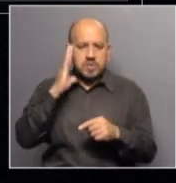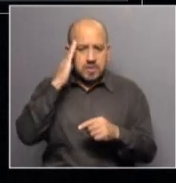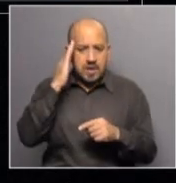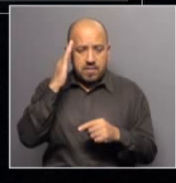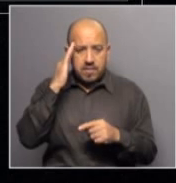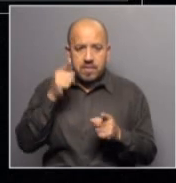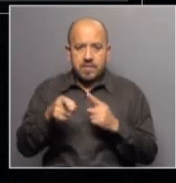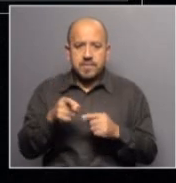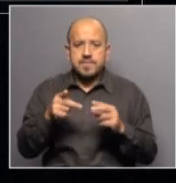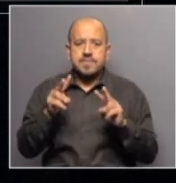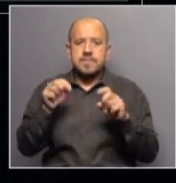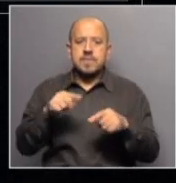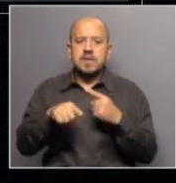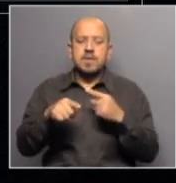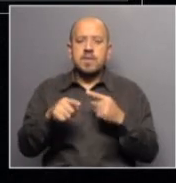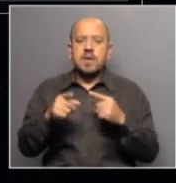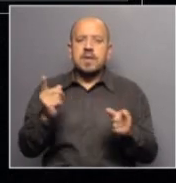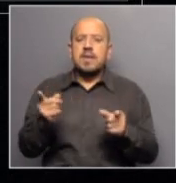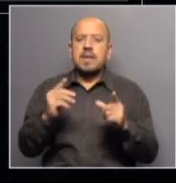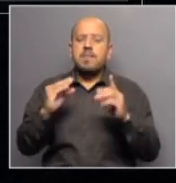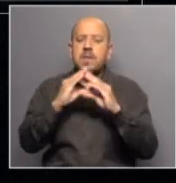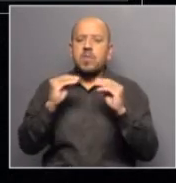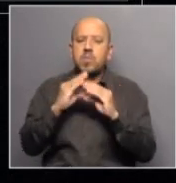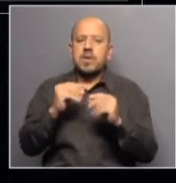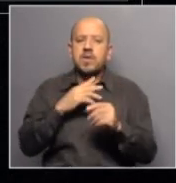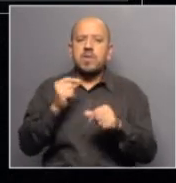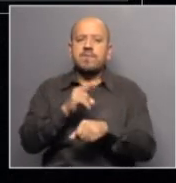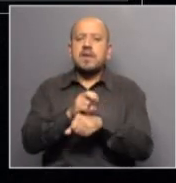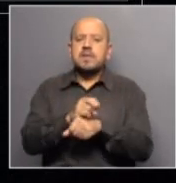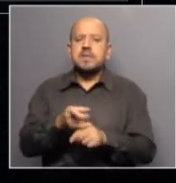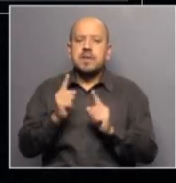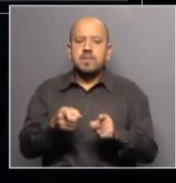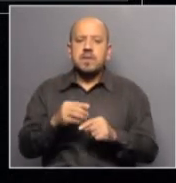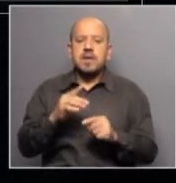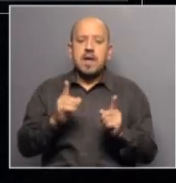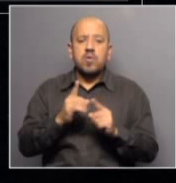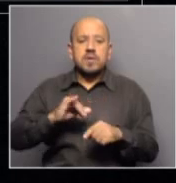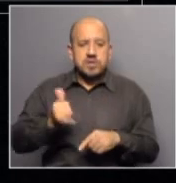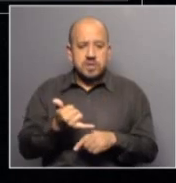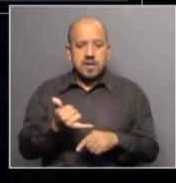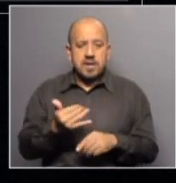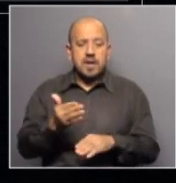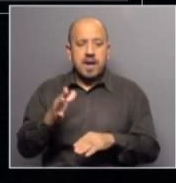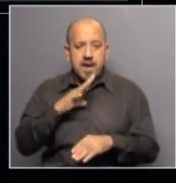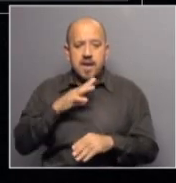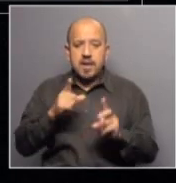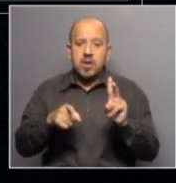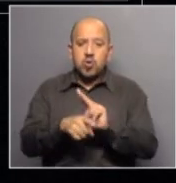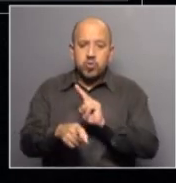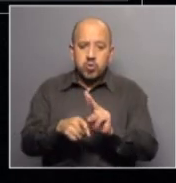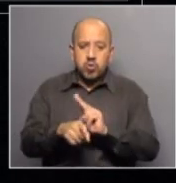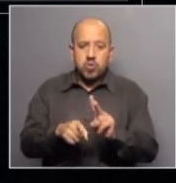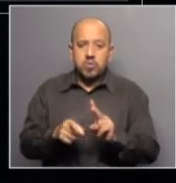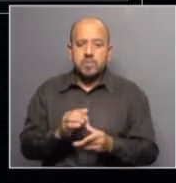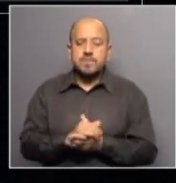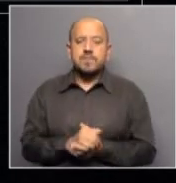sobre la regulación del mercado de marihuana, de alguna manera fiscalice también algo que ya se fiscaliza? Bueno, nosotros